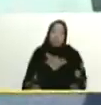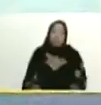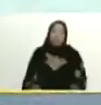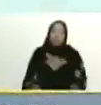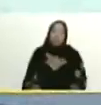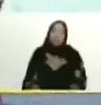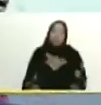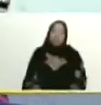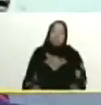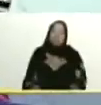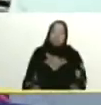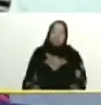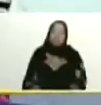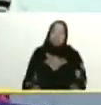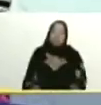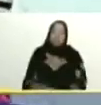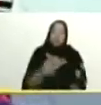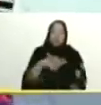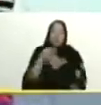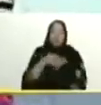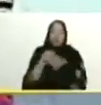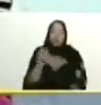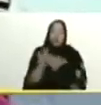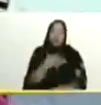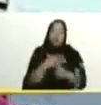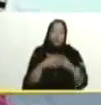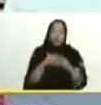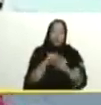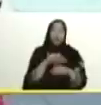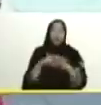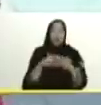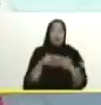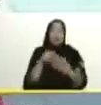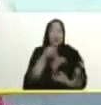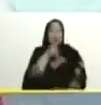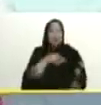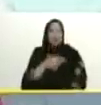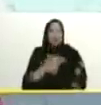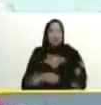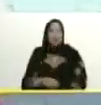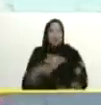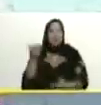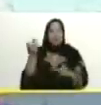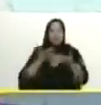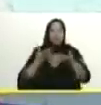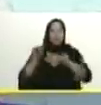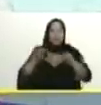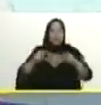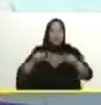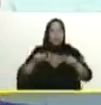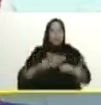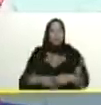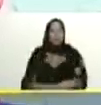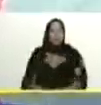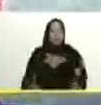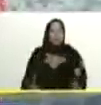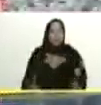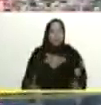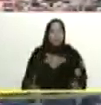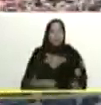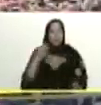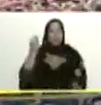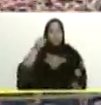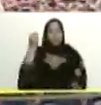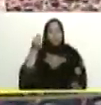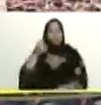porque si es verdad que nos bombardean con las sanciones, que nos crearon